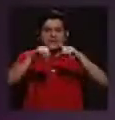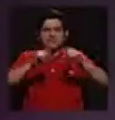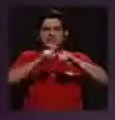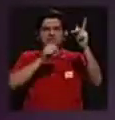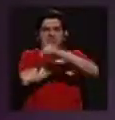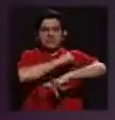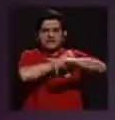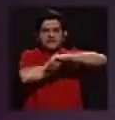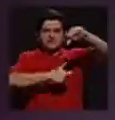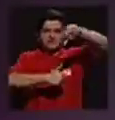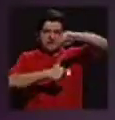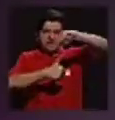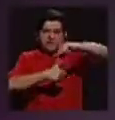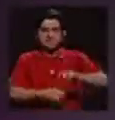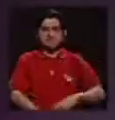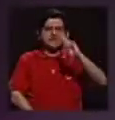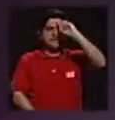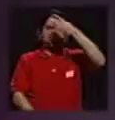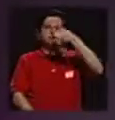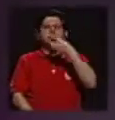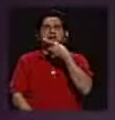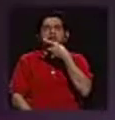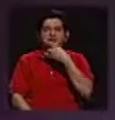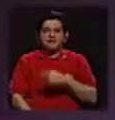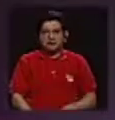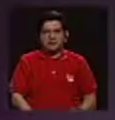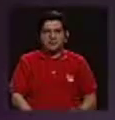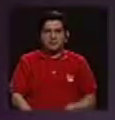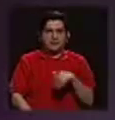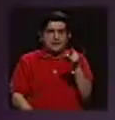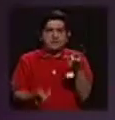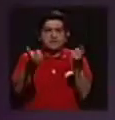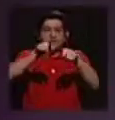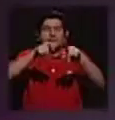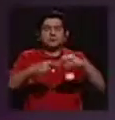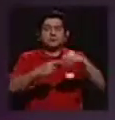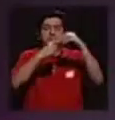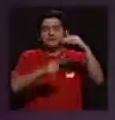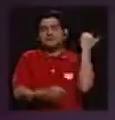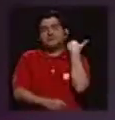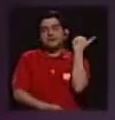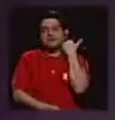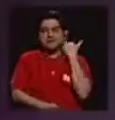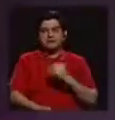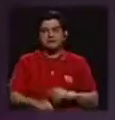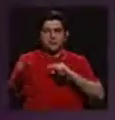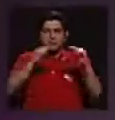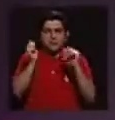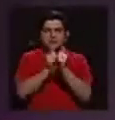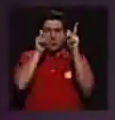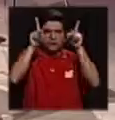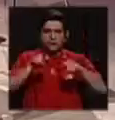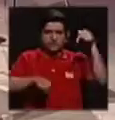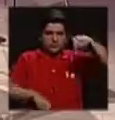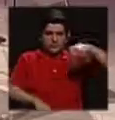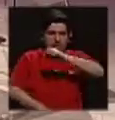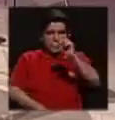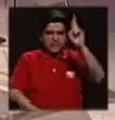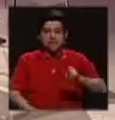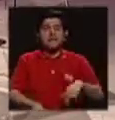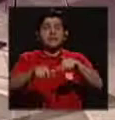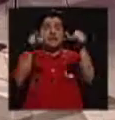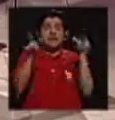distintos países de Centroamérica, República Dominicana, ¿verdad? Son las principales víctimas de trata en Costa Rica. Además también los